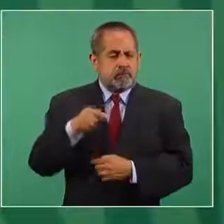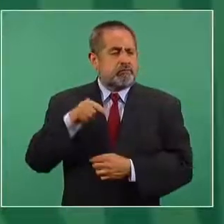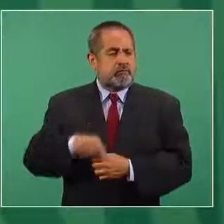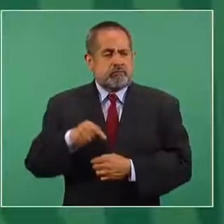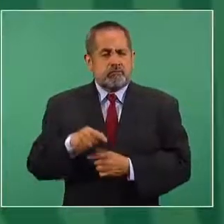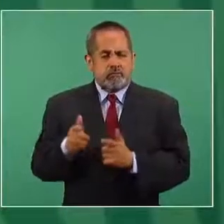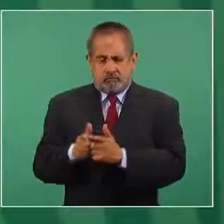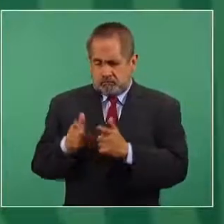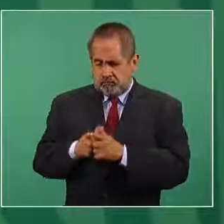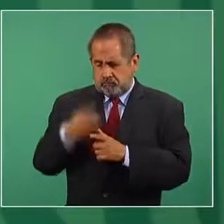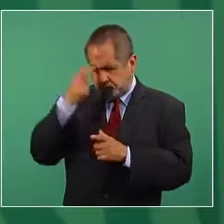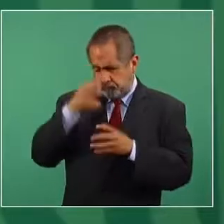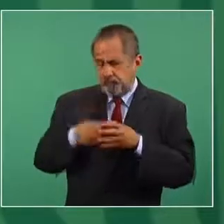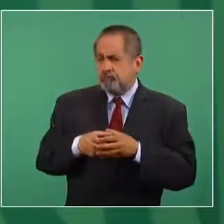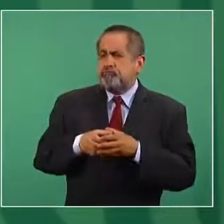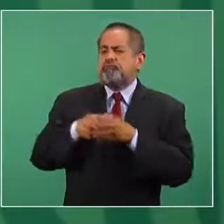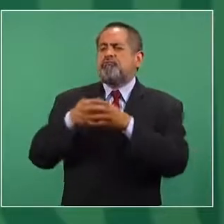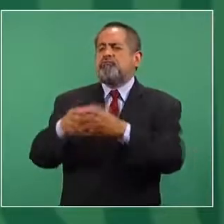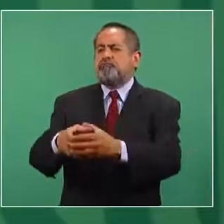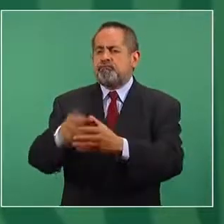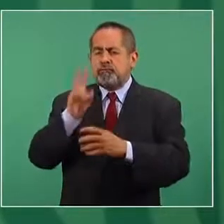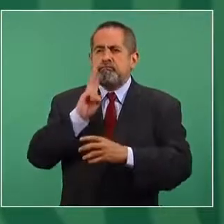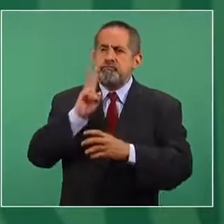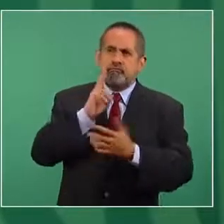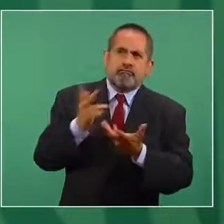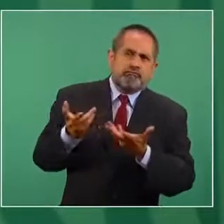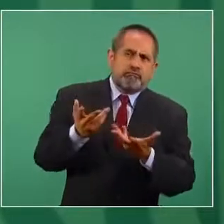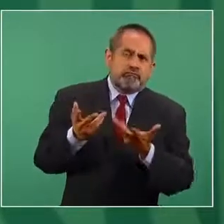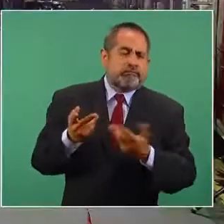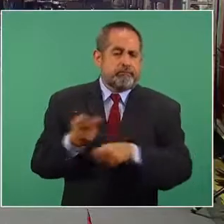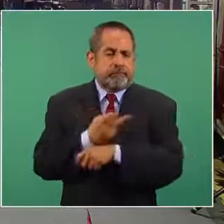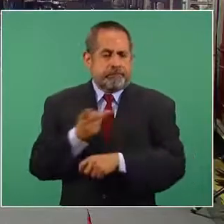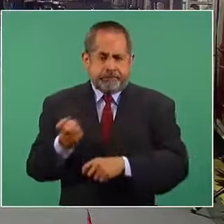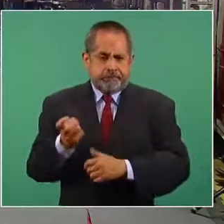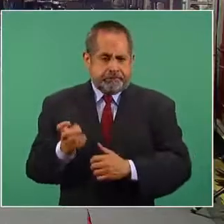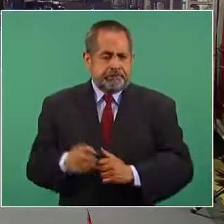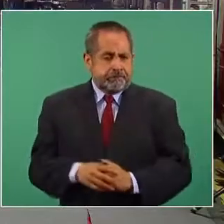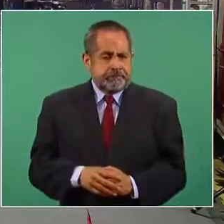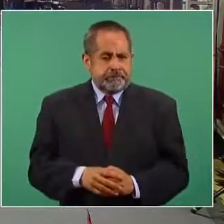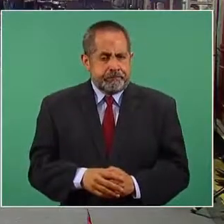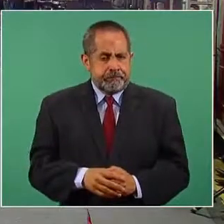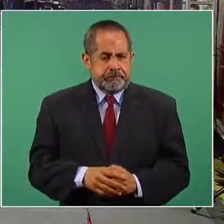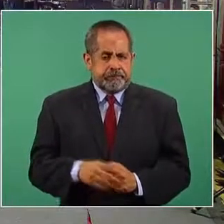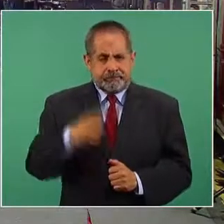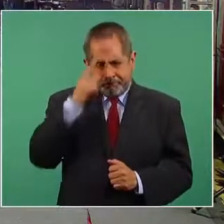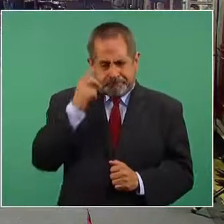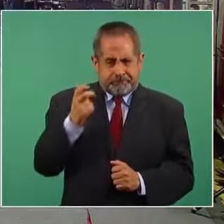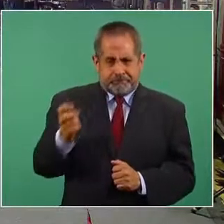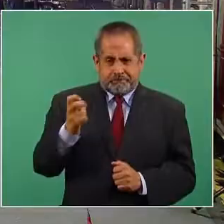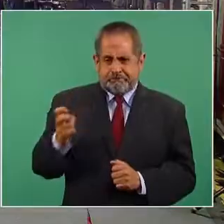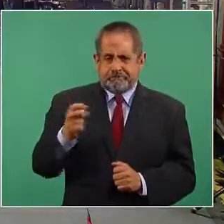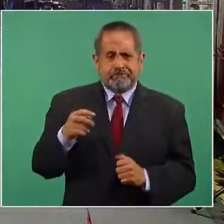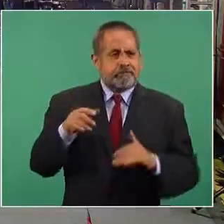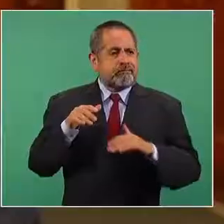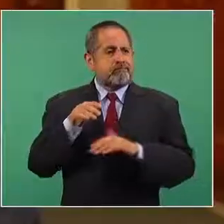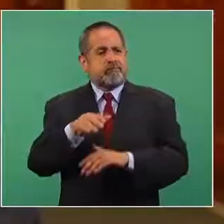una delegación de México para este